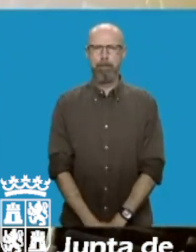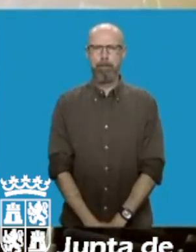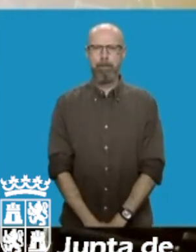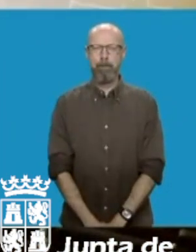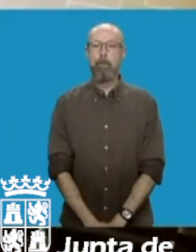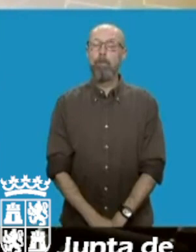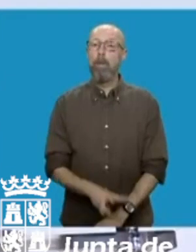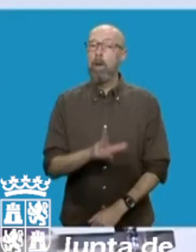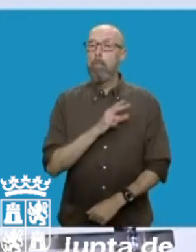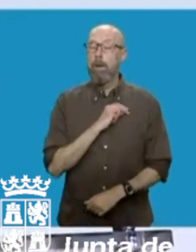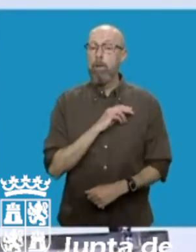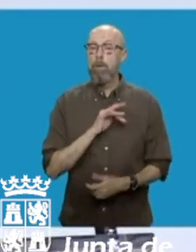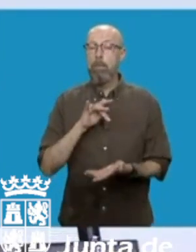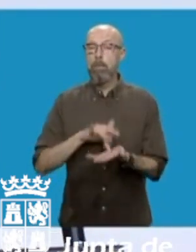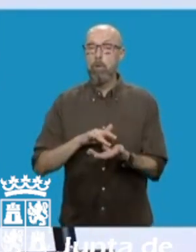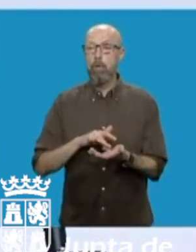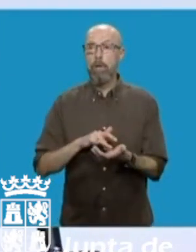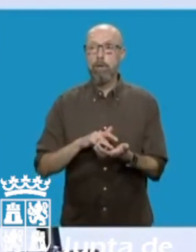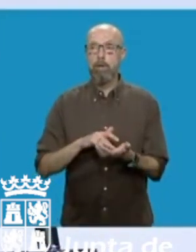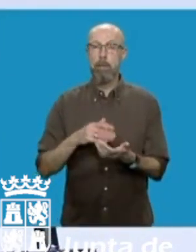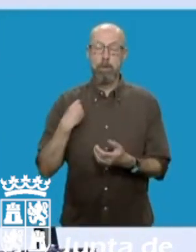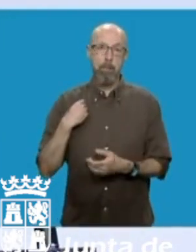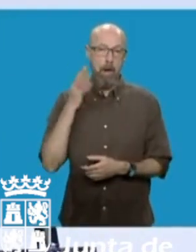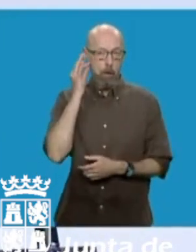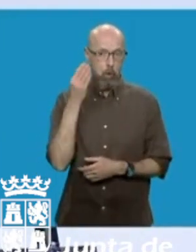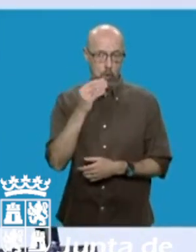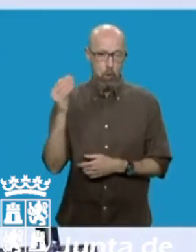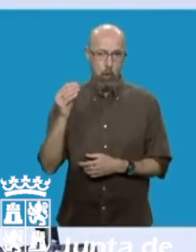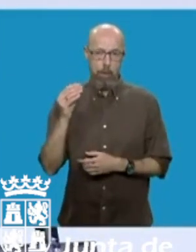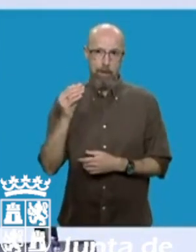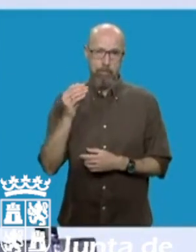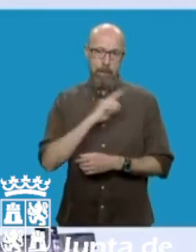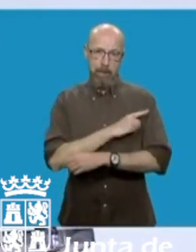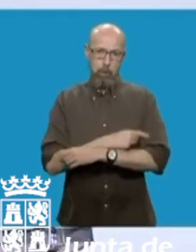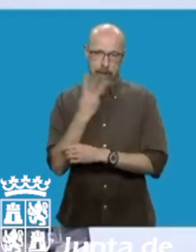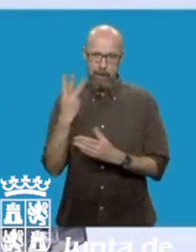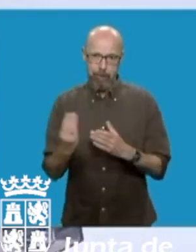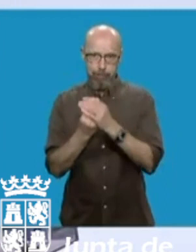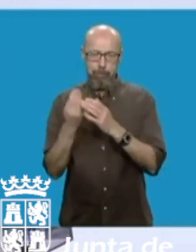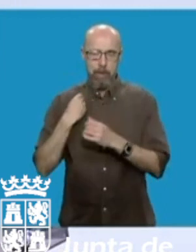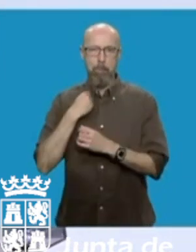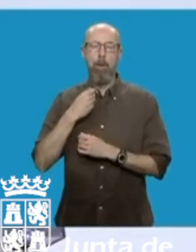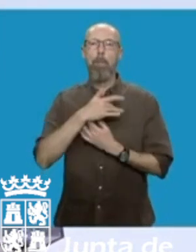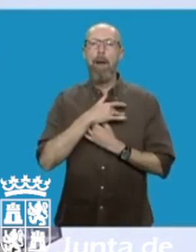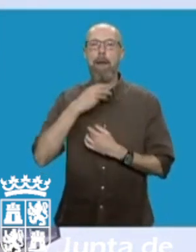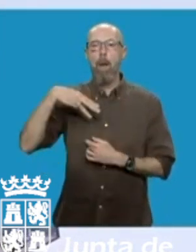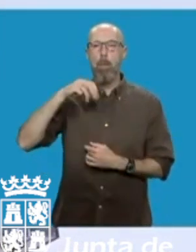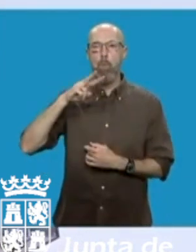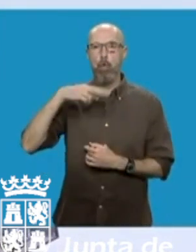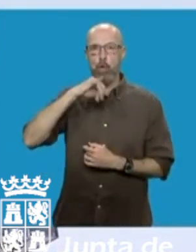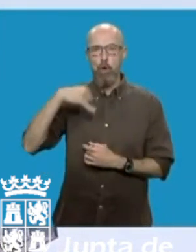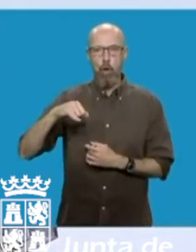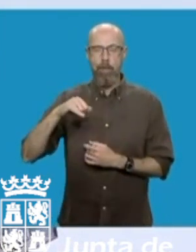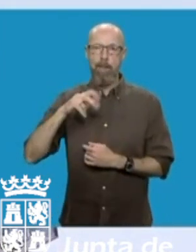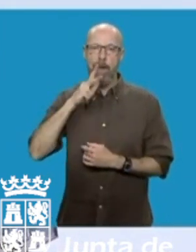El siguiente galardón va a parar a una joven triatleta natural de Cuéllar, Marina Muñoz Hernando. Vamos a conocer un poquito